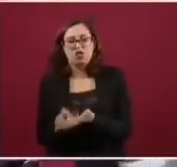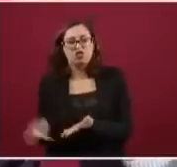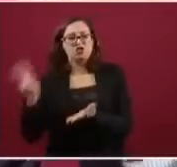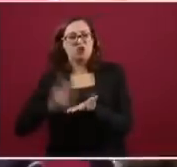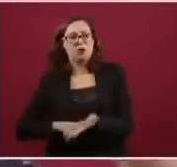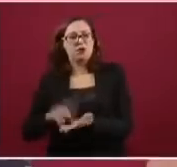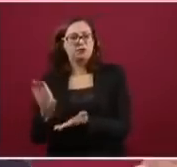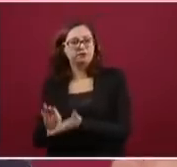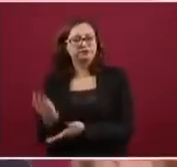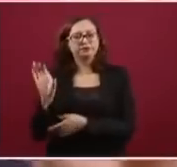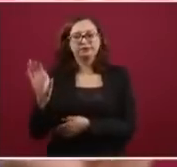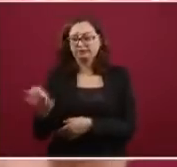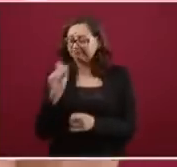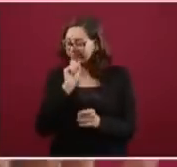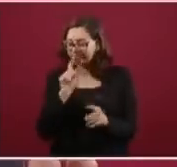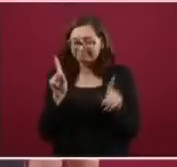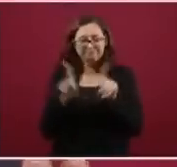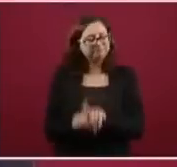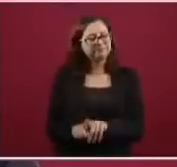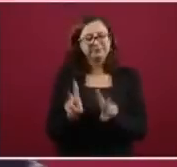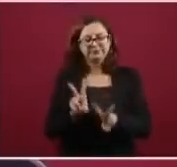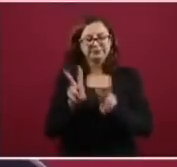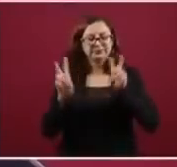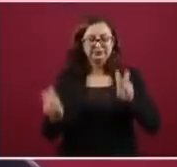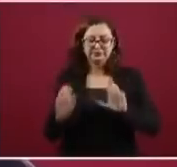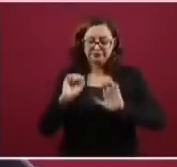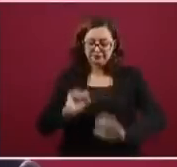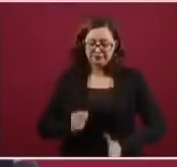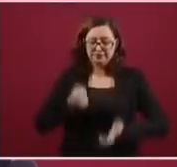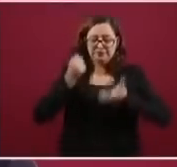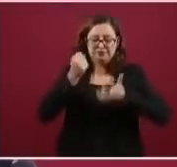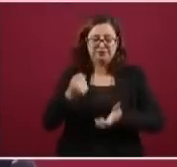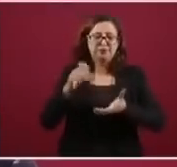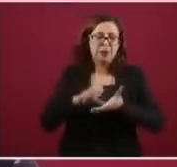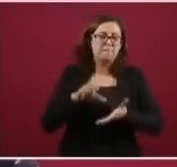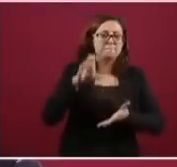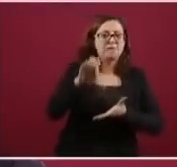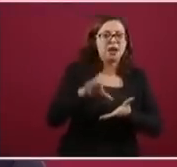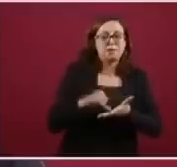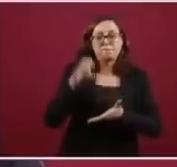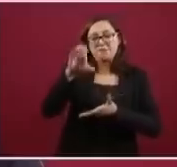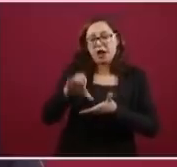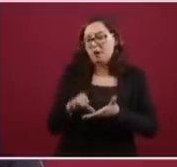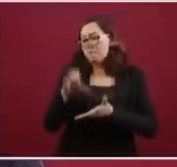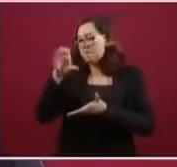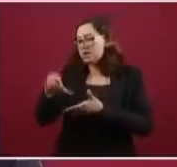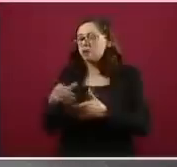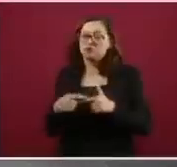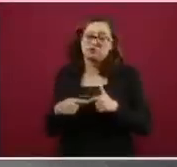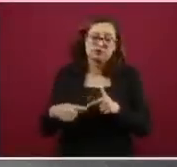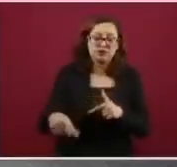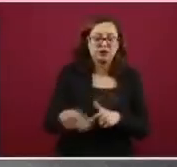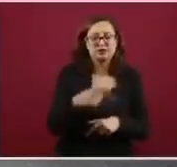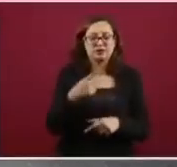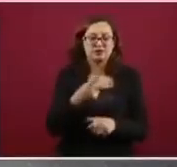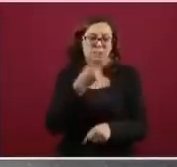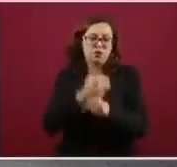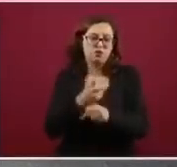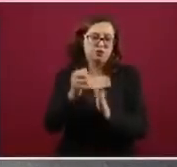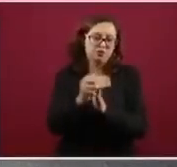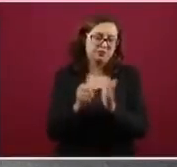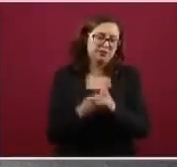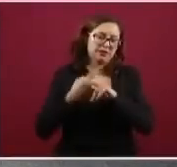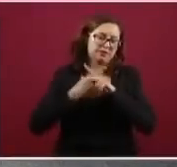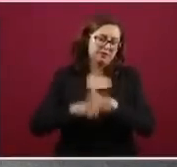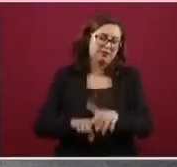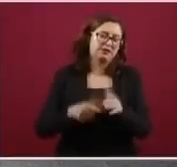empiezas haciendo licitaciones asignando contratos y después los pagos se hacen a base a la segunda y el segundo semestre del año así es que